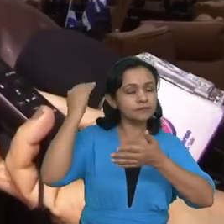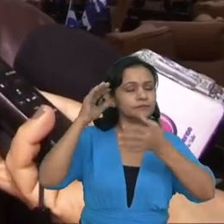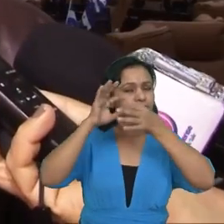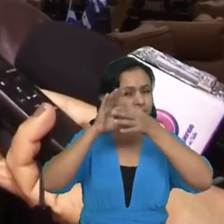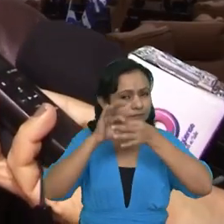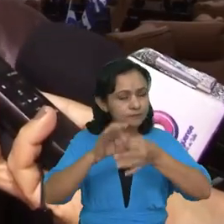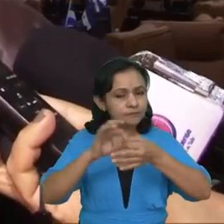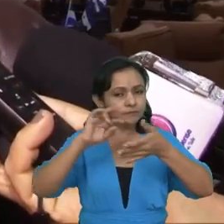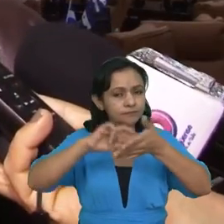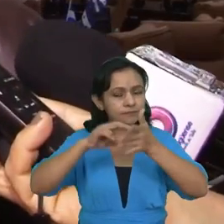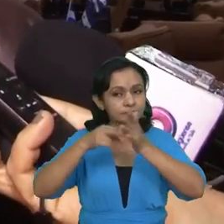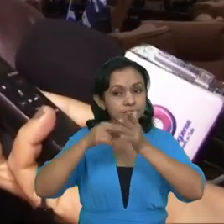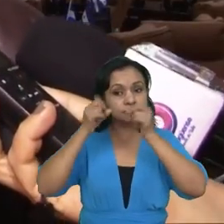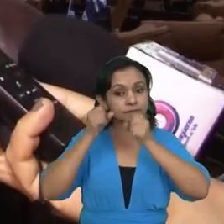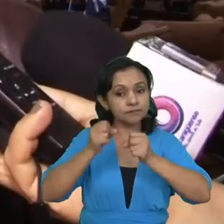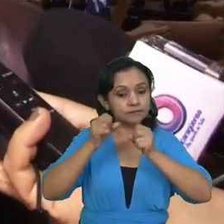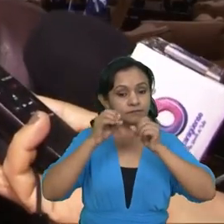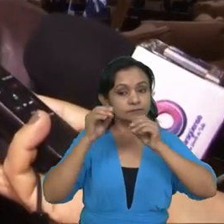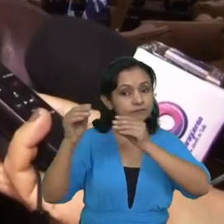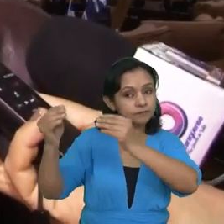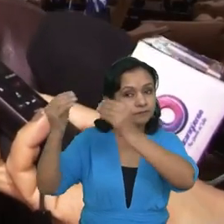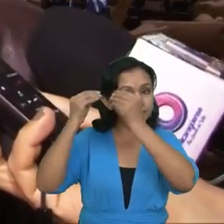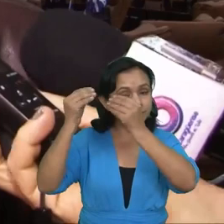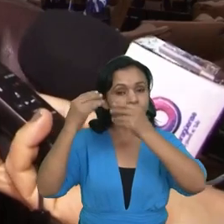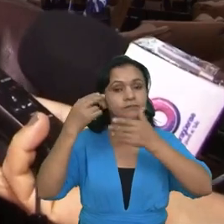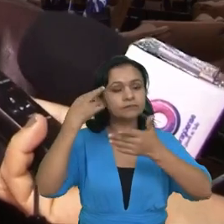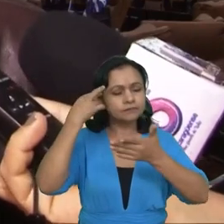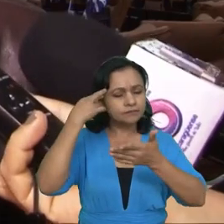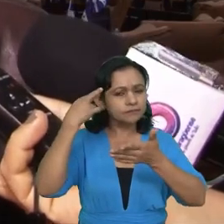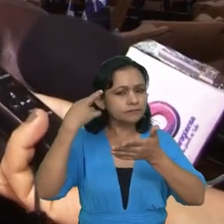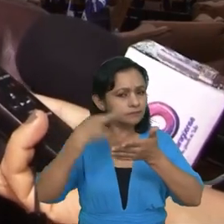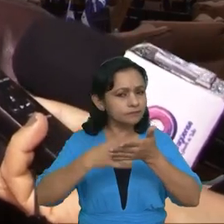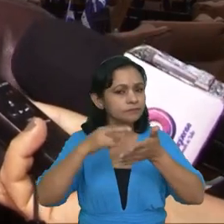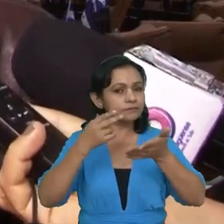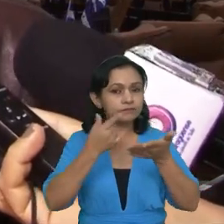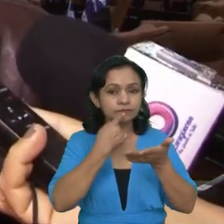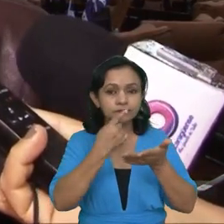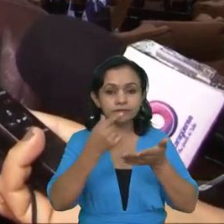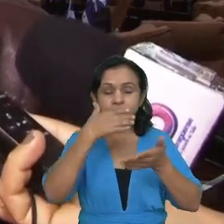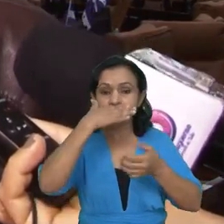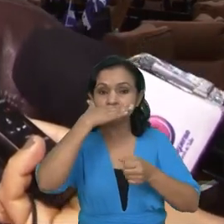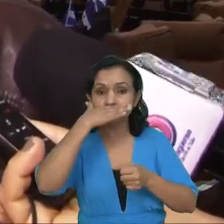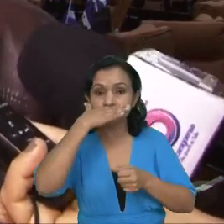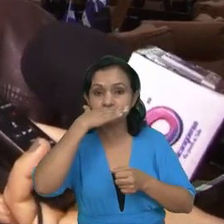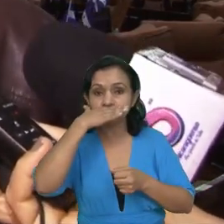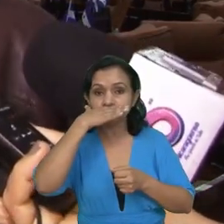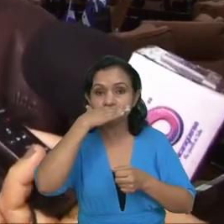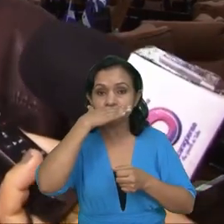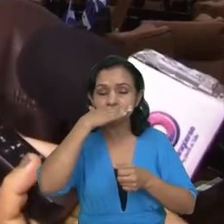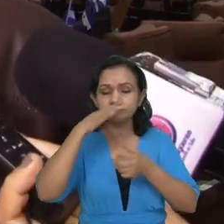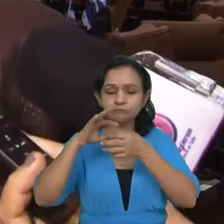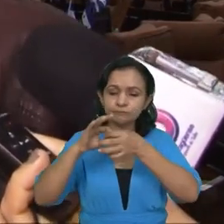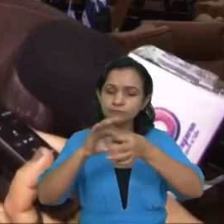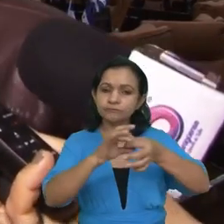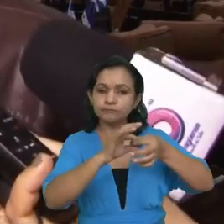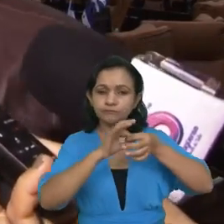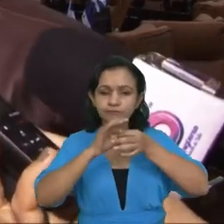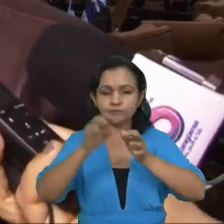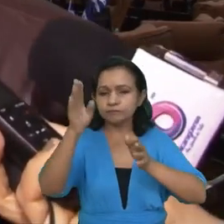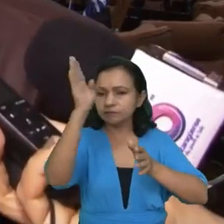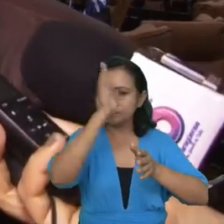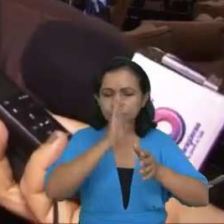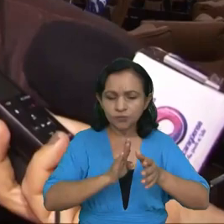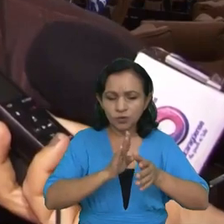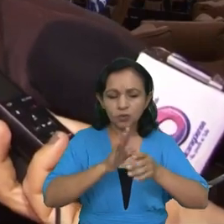del legado de camilo nosotros consideramos de que el sandinismo unido jamás será